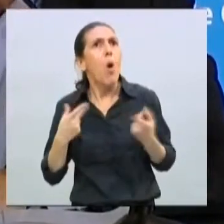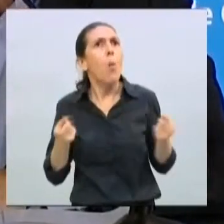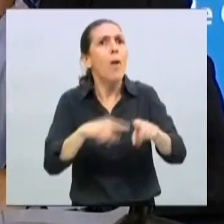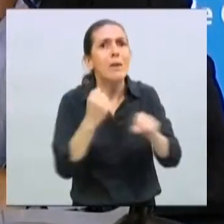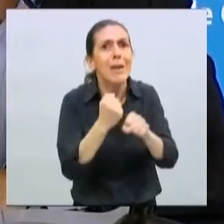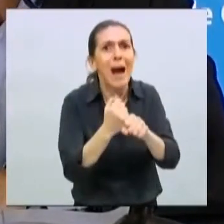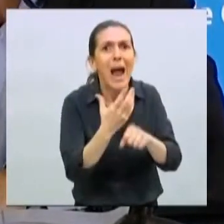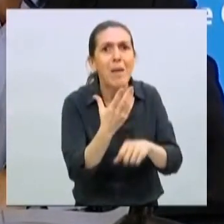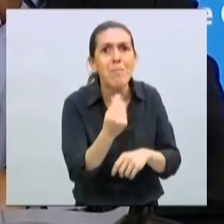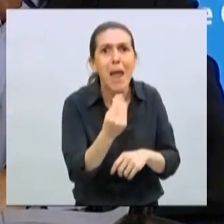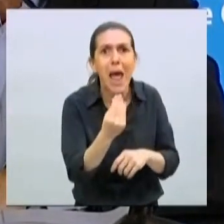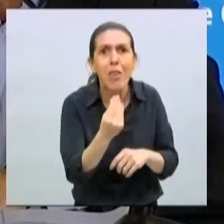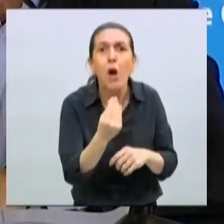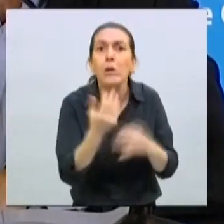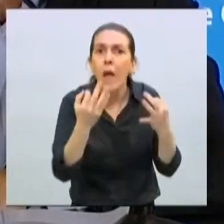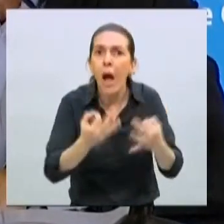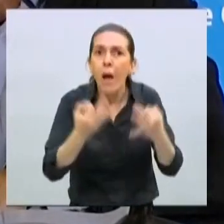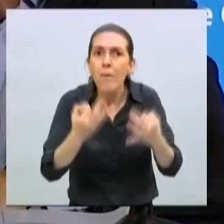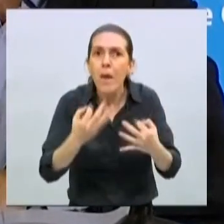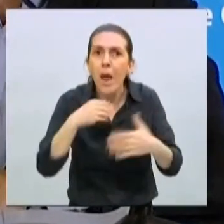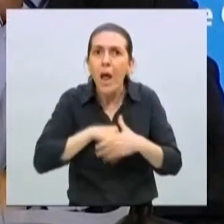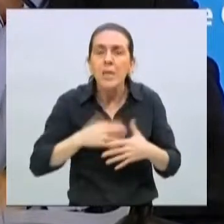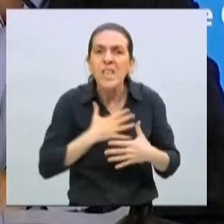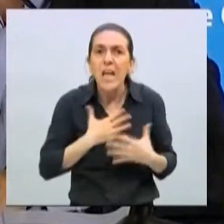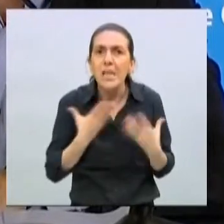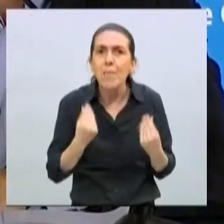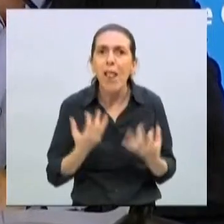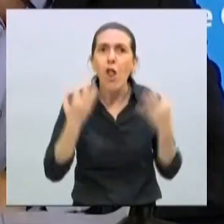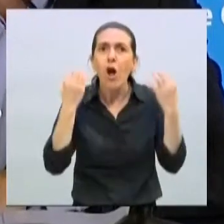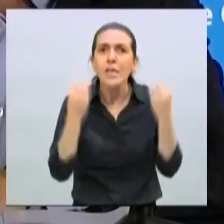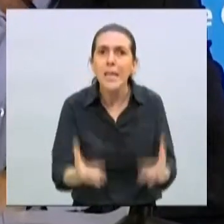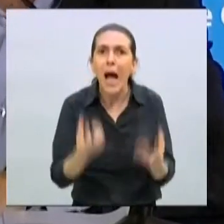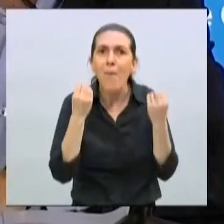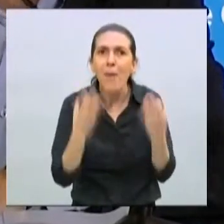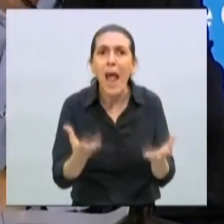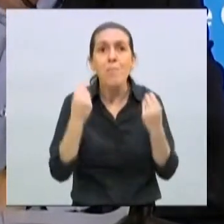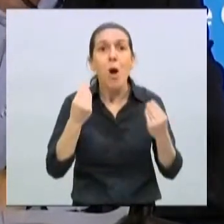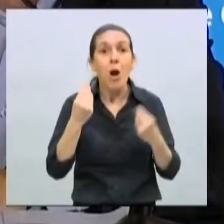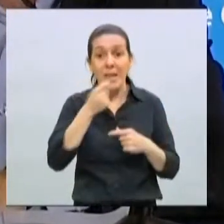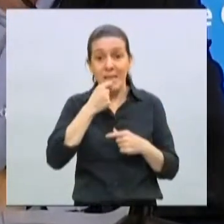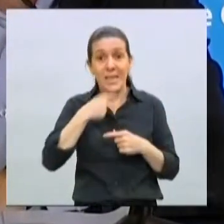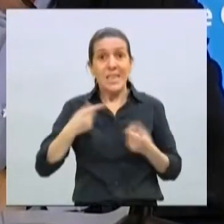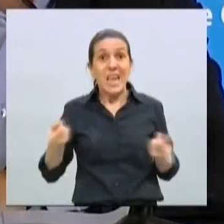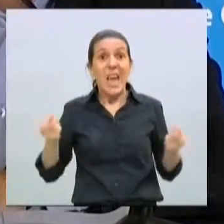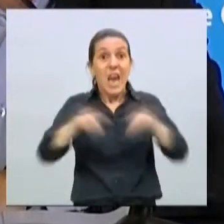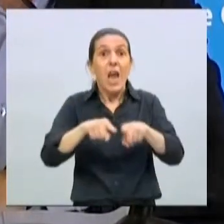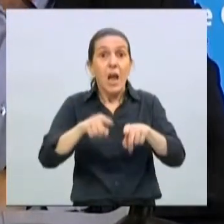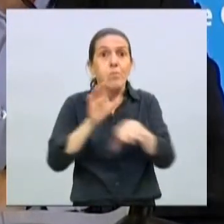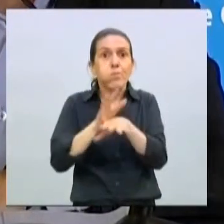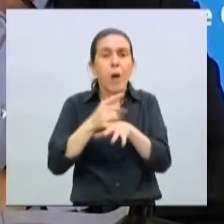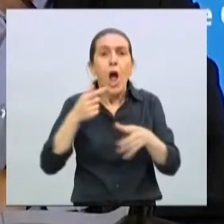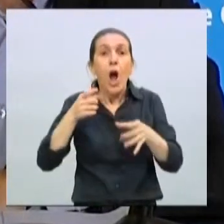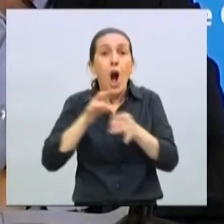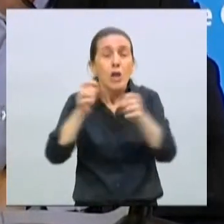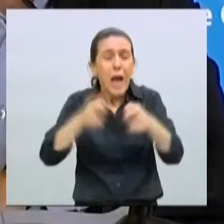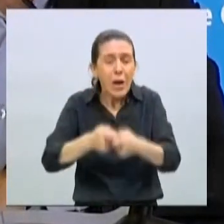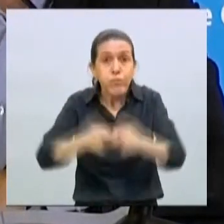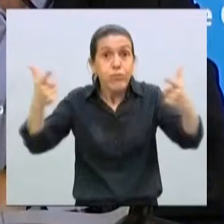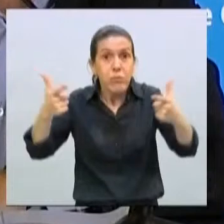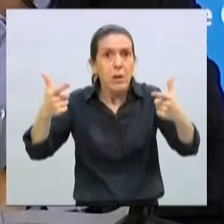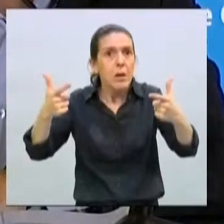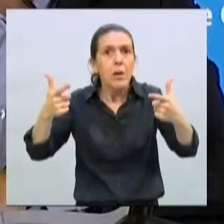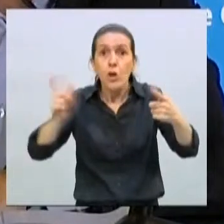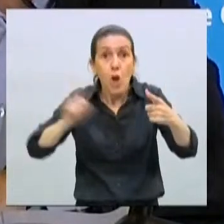habituales y hace bien, porque lo único que a nosotros nos puede impedir que los contagios sean masivos es mantener las medidas de